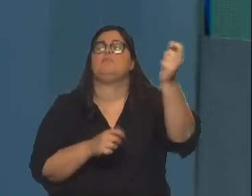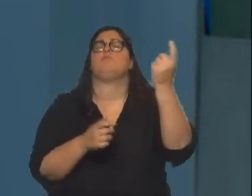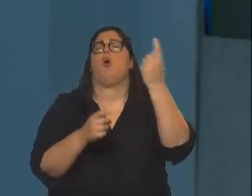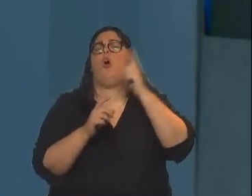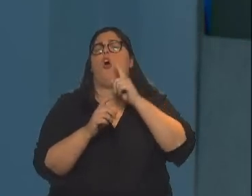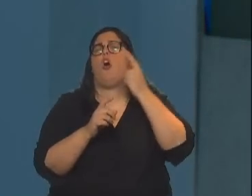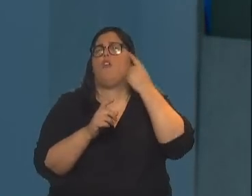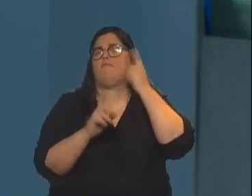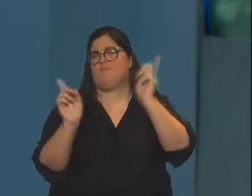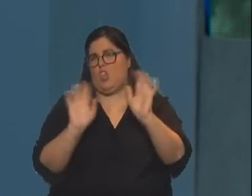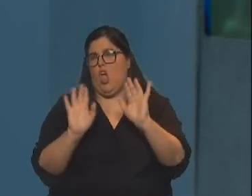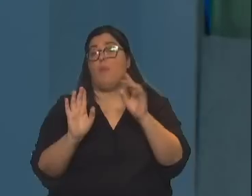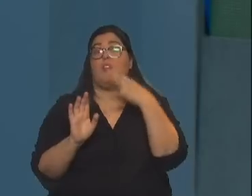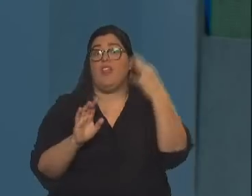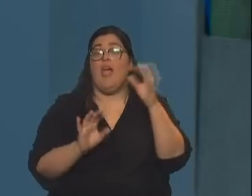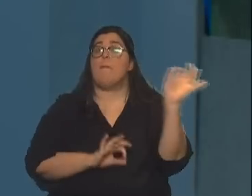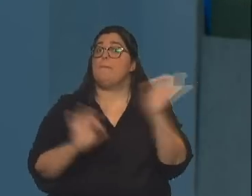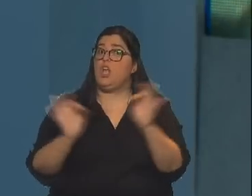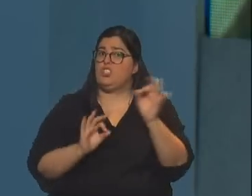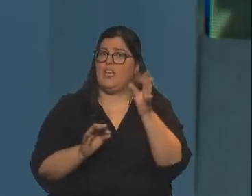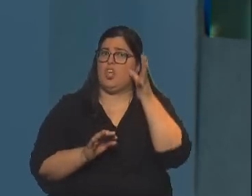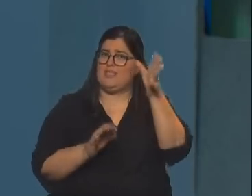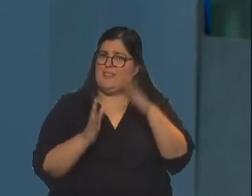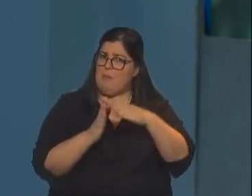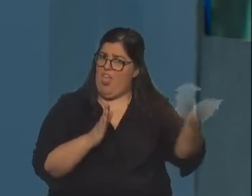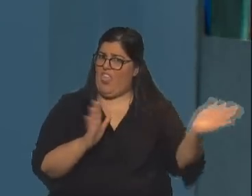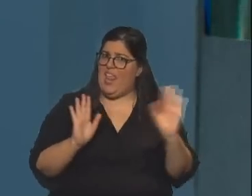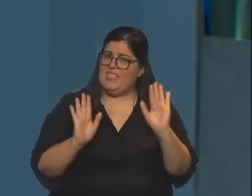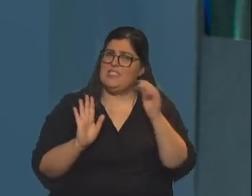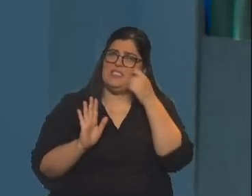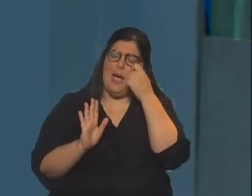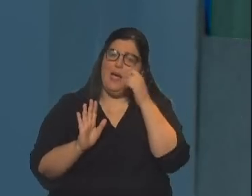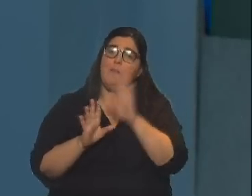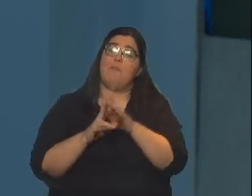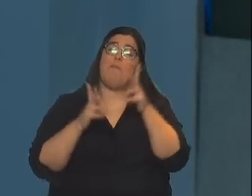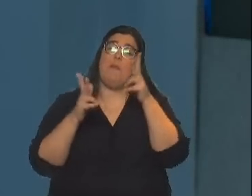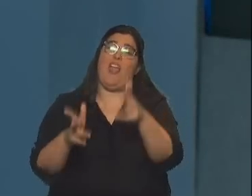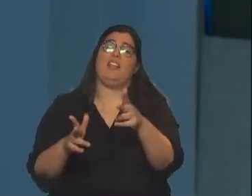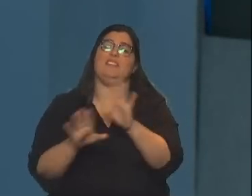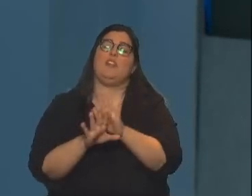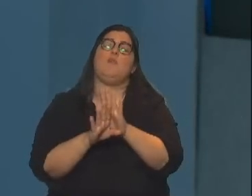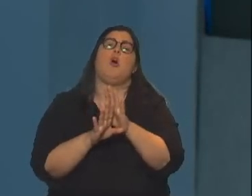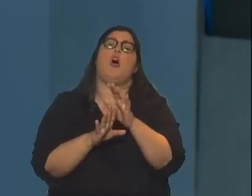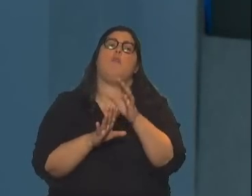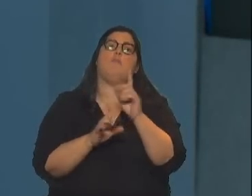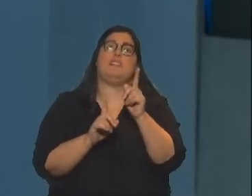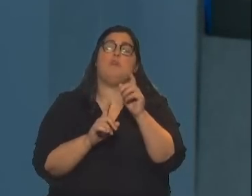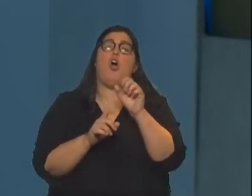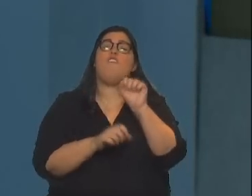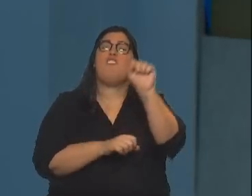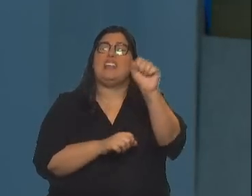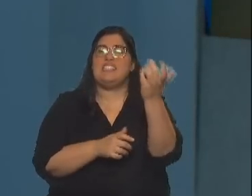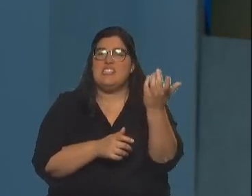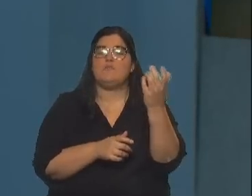No, estamos frente a proyectos de extrema derecha que son, digámoslo con un italianismo, digamos, un ayornamiento de ese fascismo, pero que